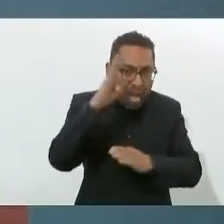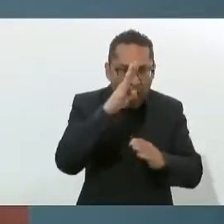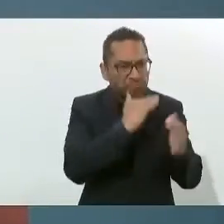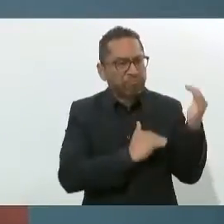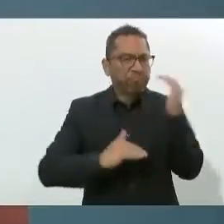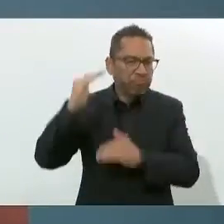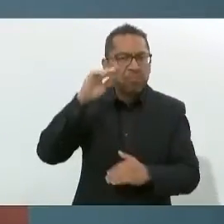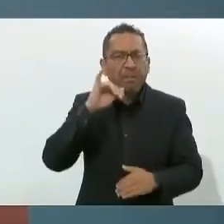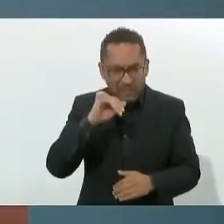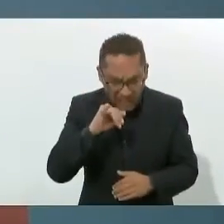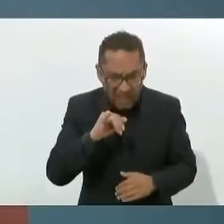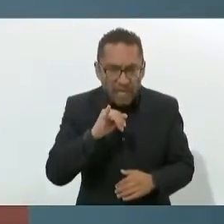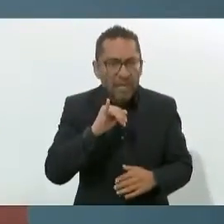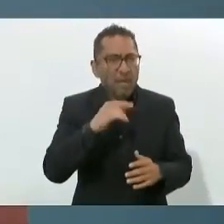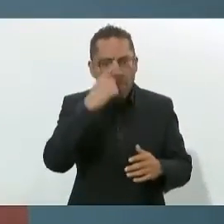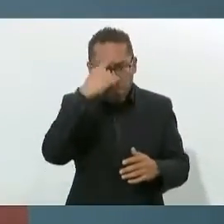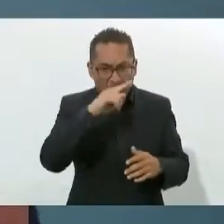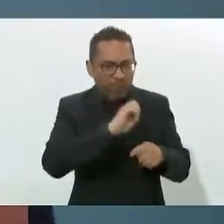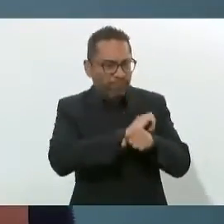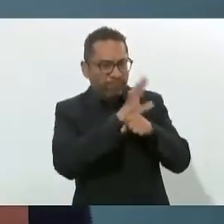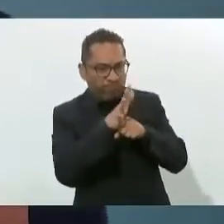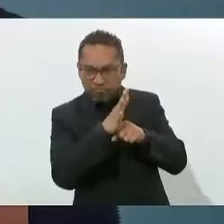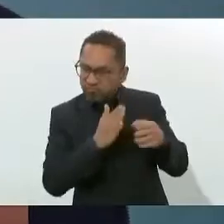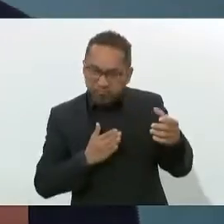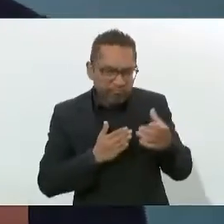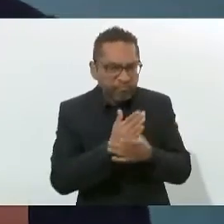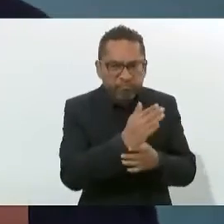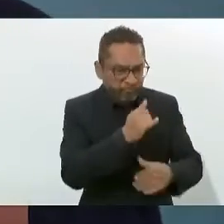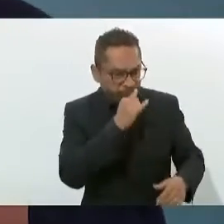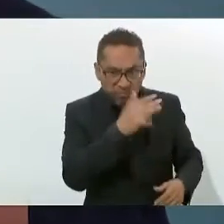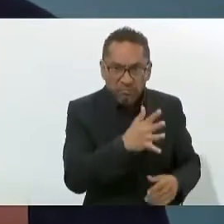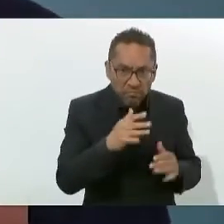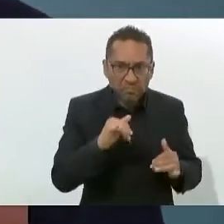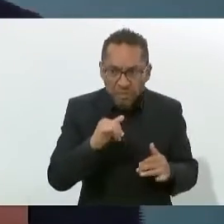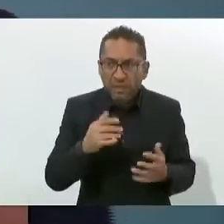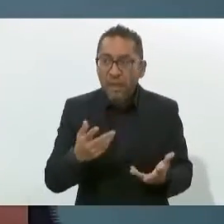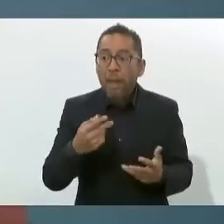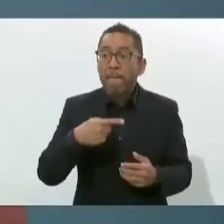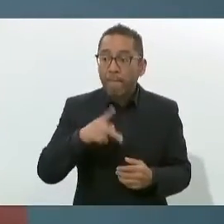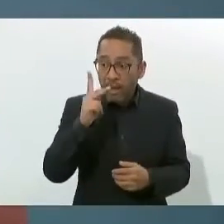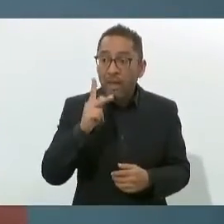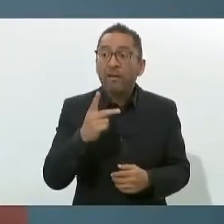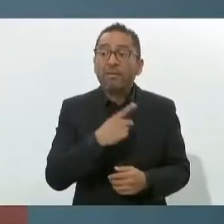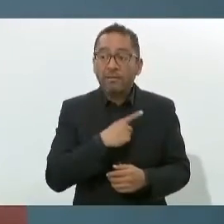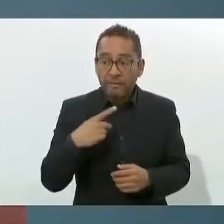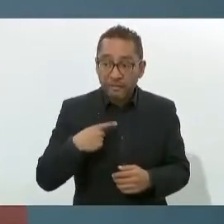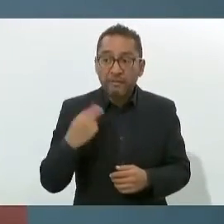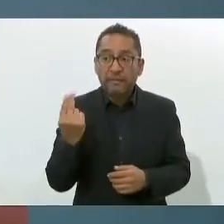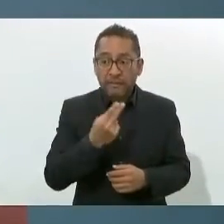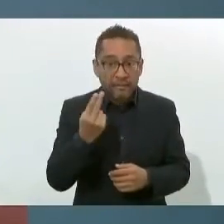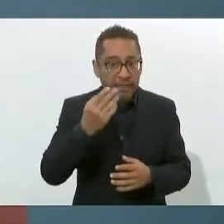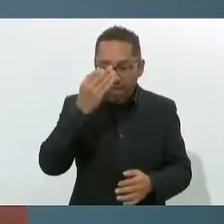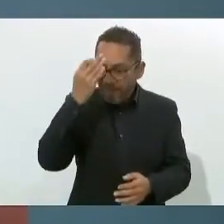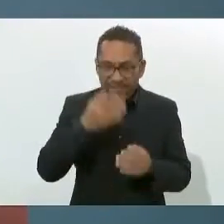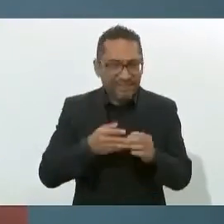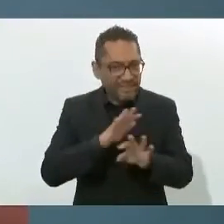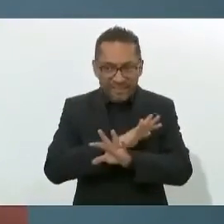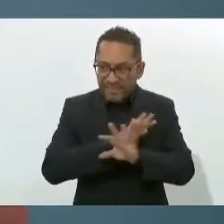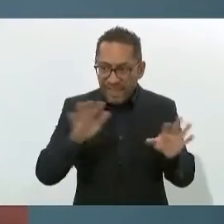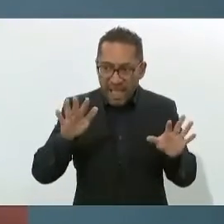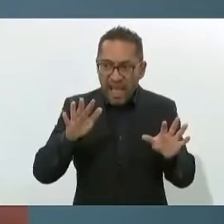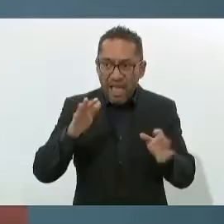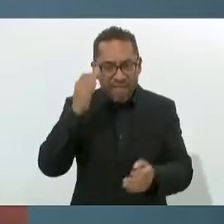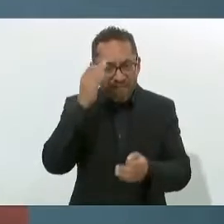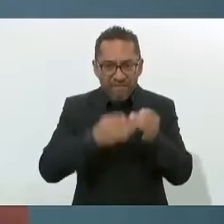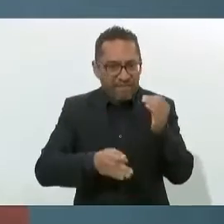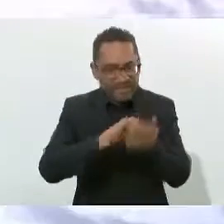la pandemia, pero tenemos que terminar ya de elaborar,